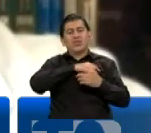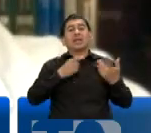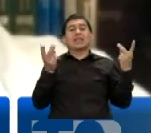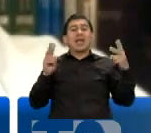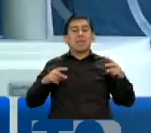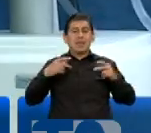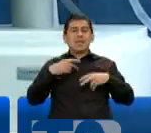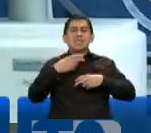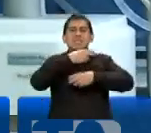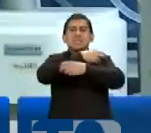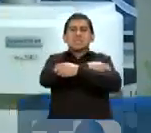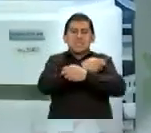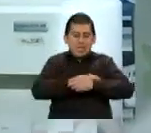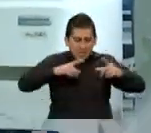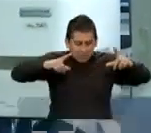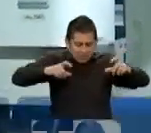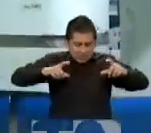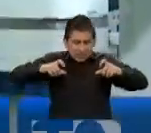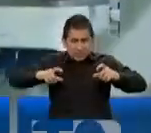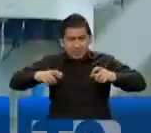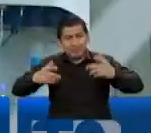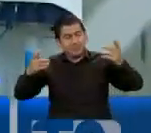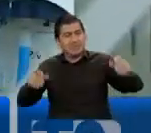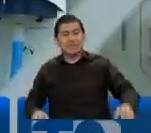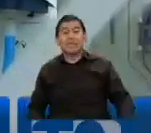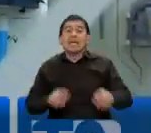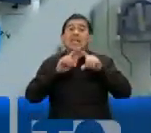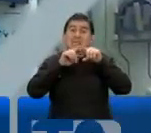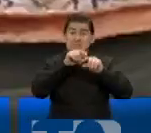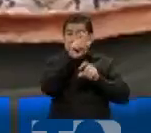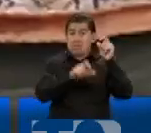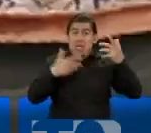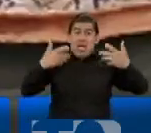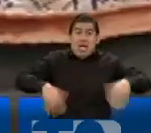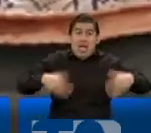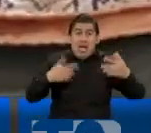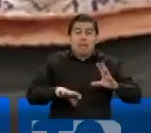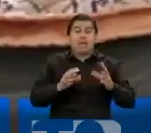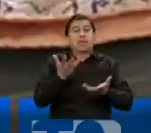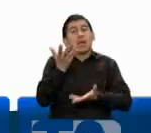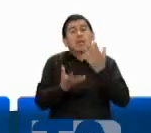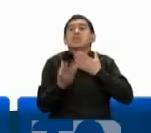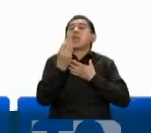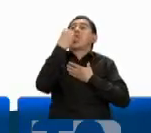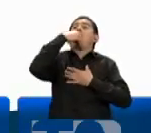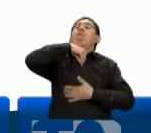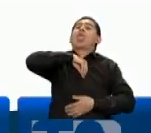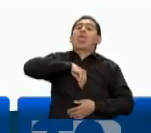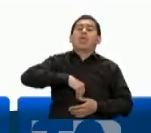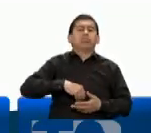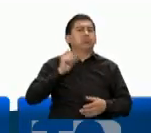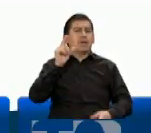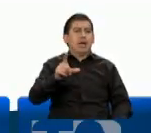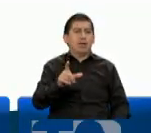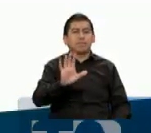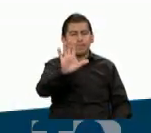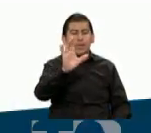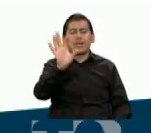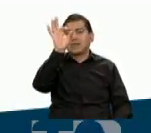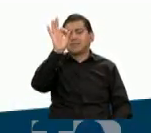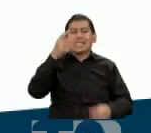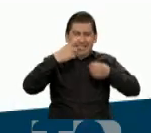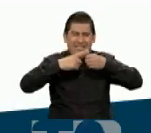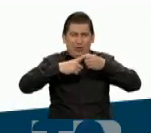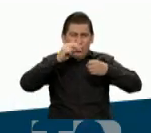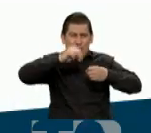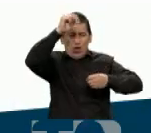muy costosos. Todo dependerá de la gravedad del paciente y de si está intubado o no. Por ejemplo, en una clínica en el norte de